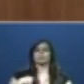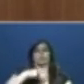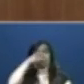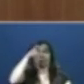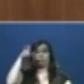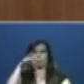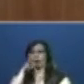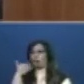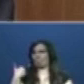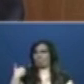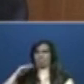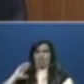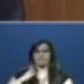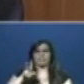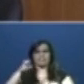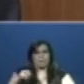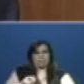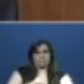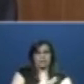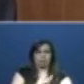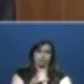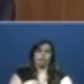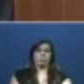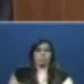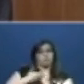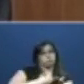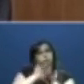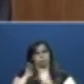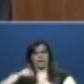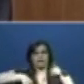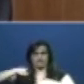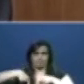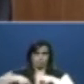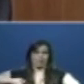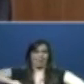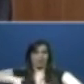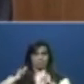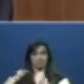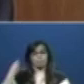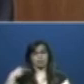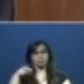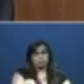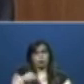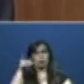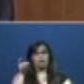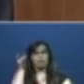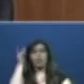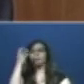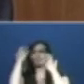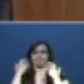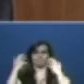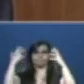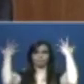ferroviarios ofreciendo alternativas de transporte por carretera un planteamiento un